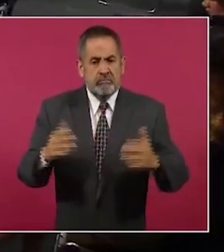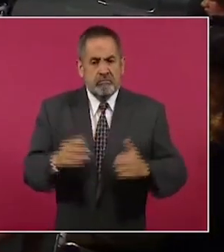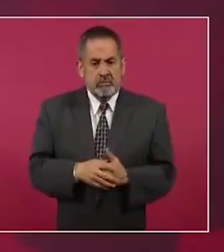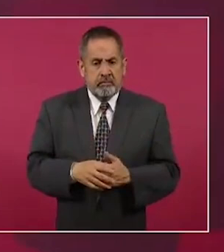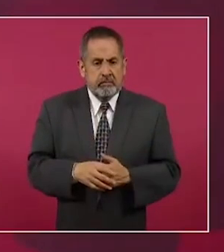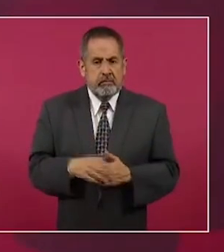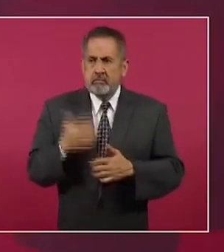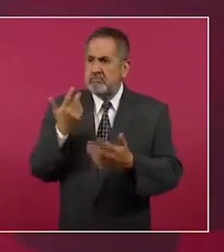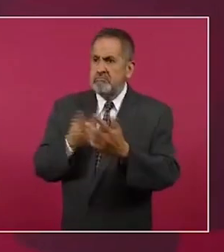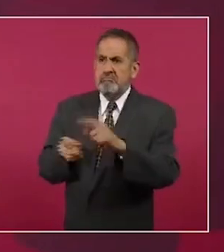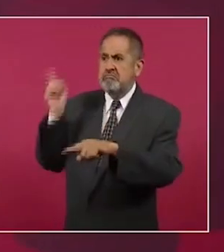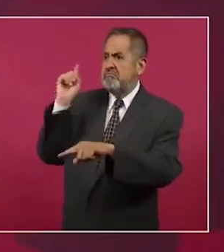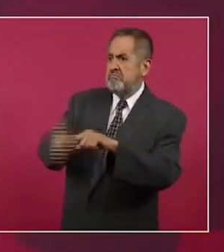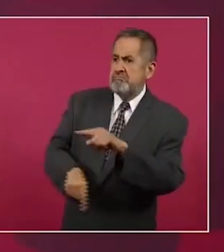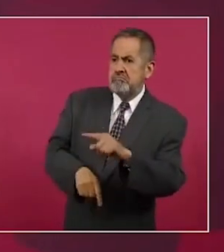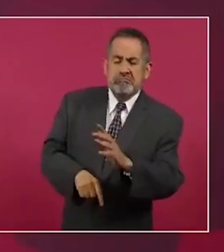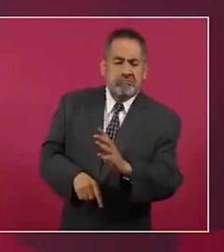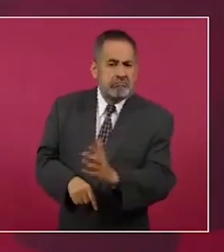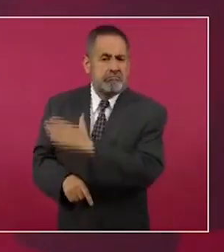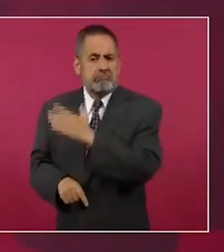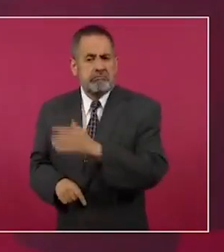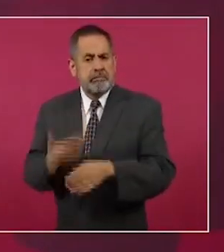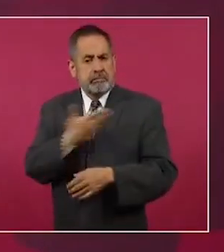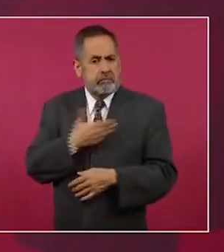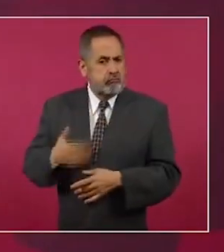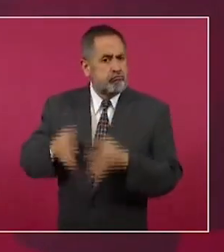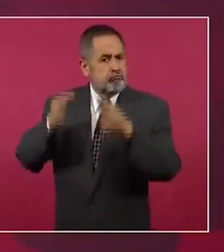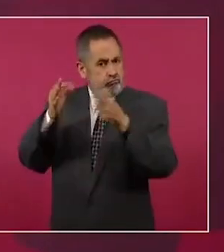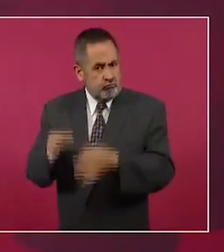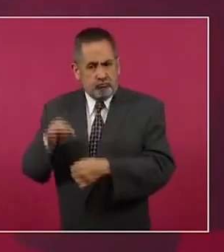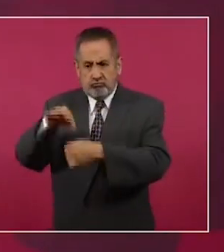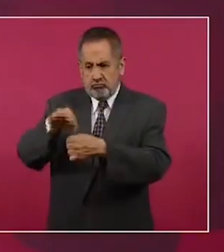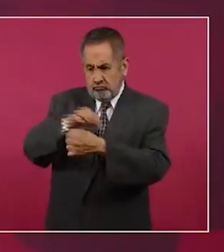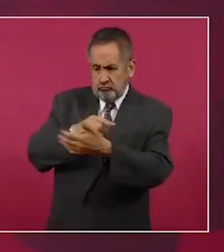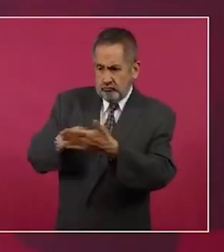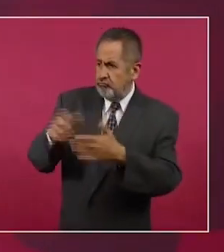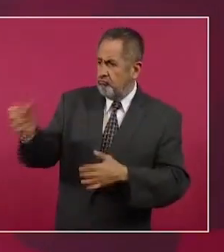al destituir al presidente legal, legítimamente